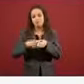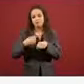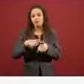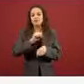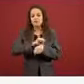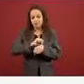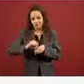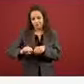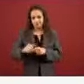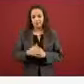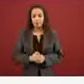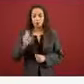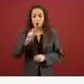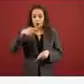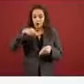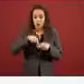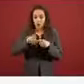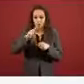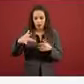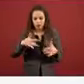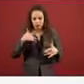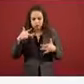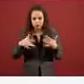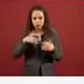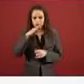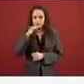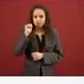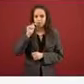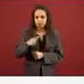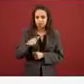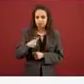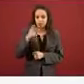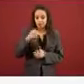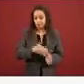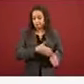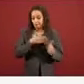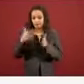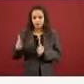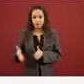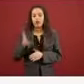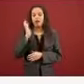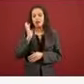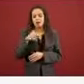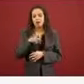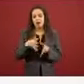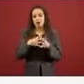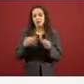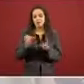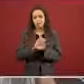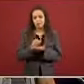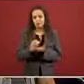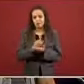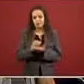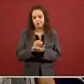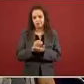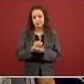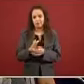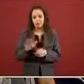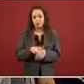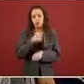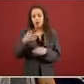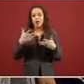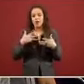síntomas, estimamos que se han recuperado porque se mantuvieron con vida al final de